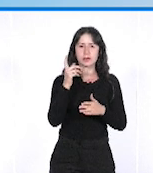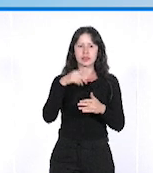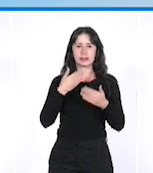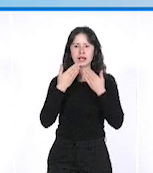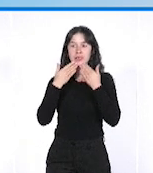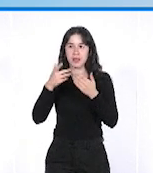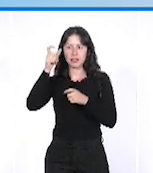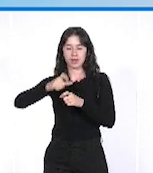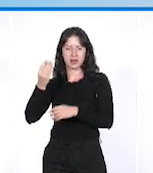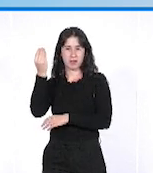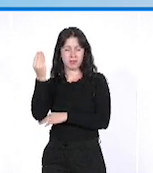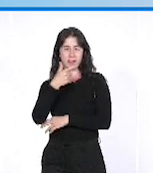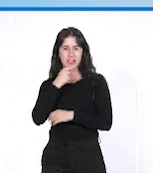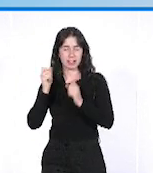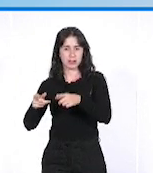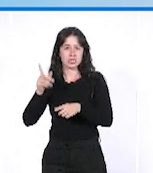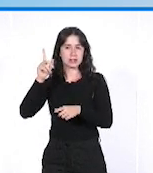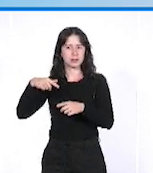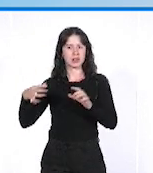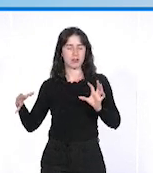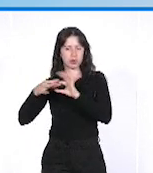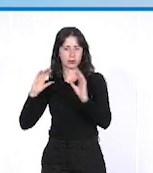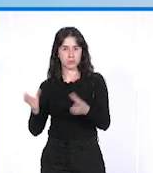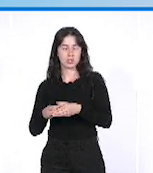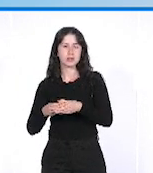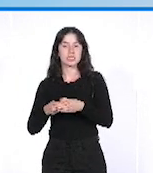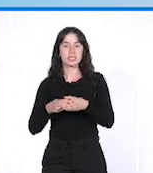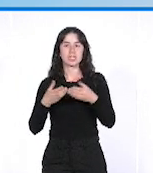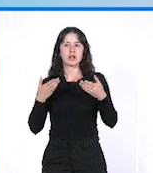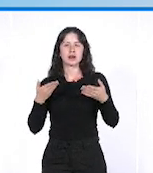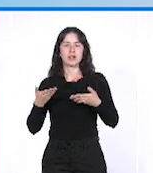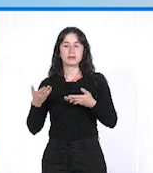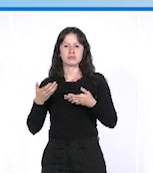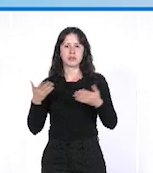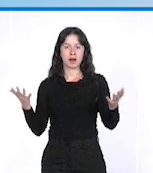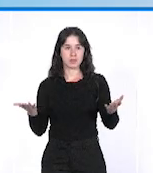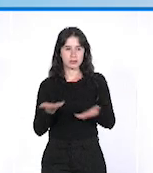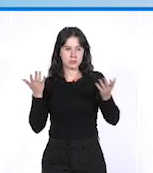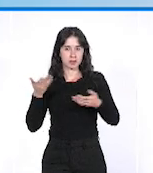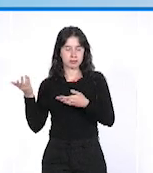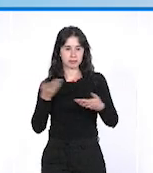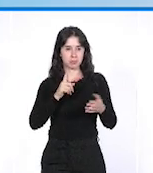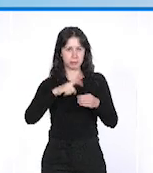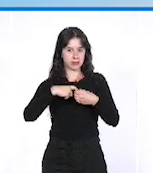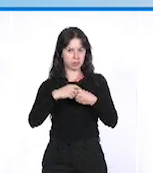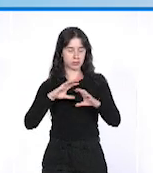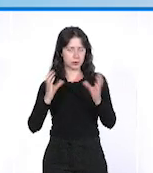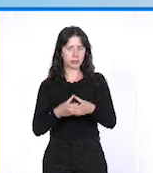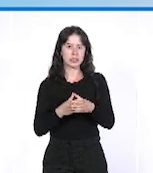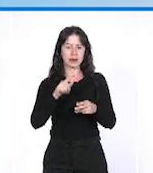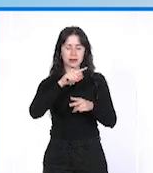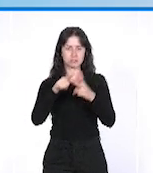facilitadores y conectores comunitarios orientadas a fomentar su participación en la comunidad o sea vamos hemos evaluado estas